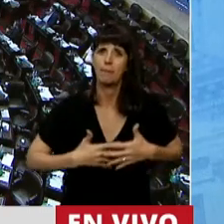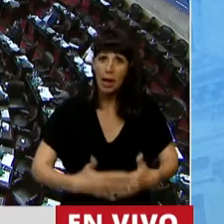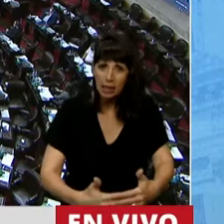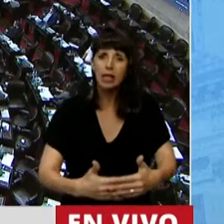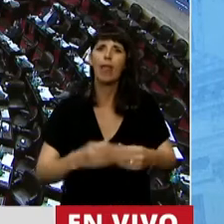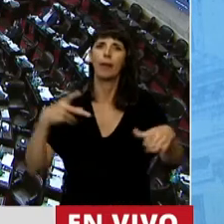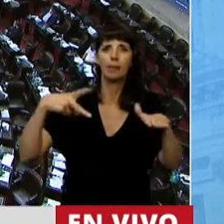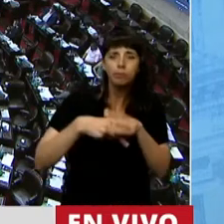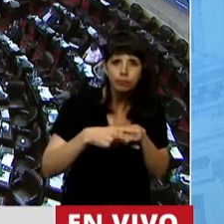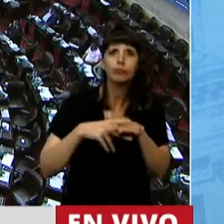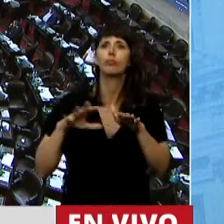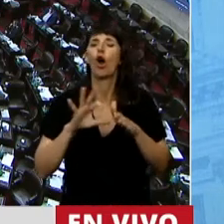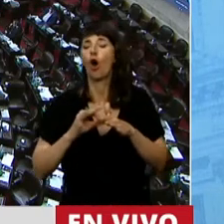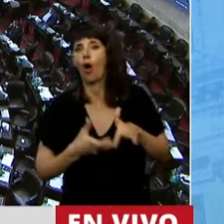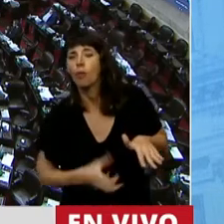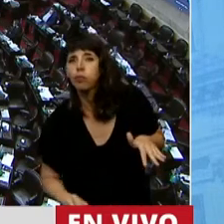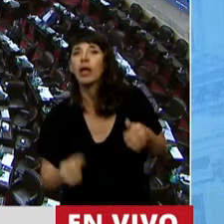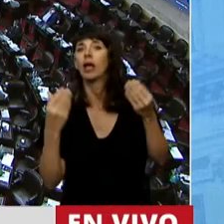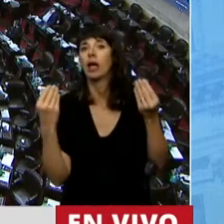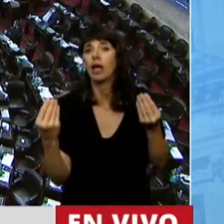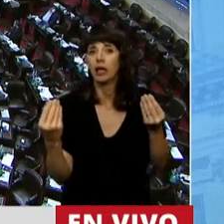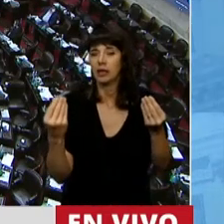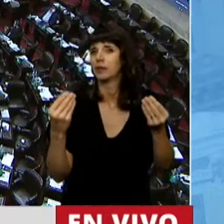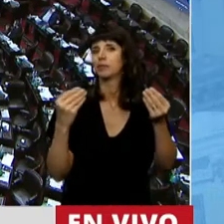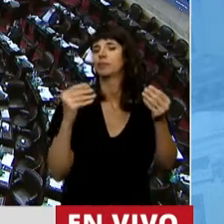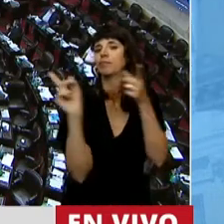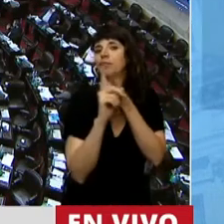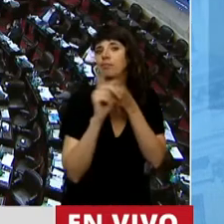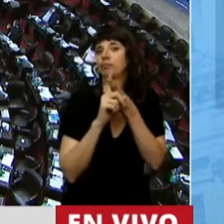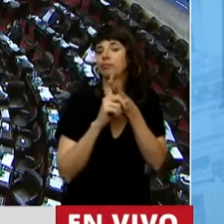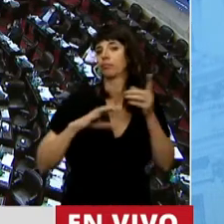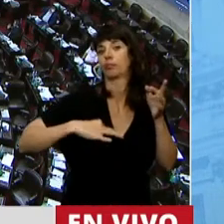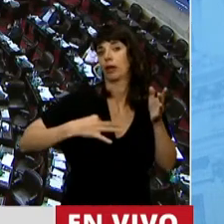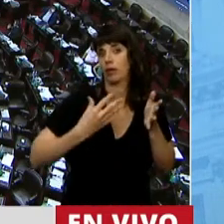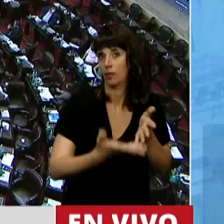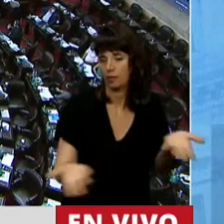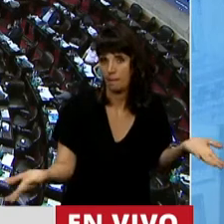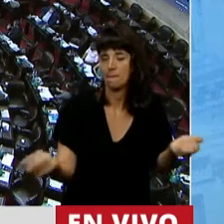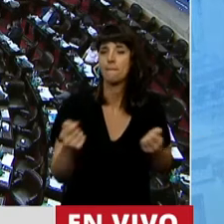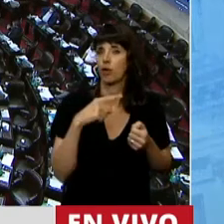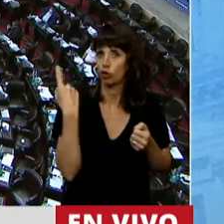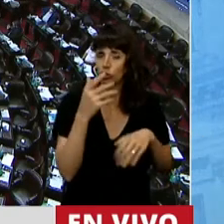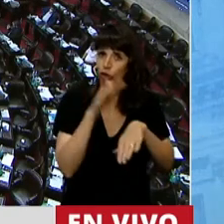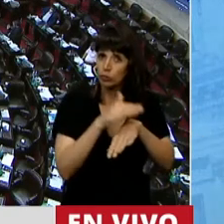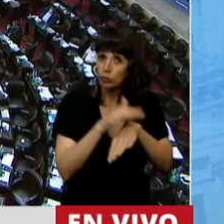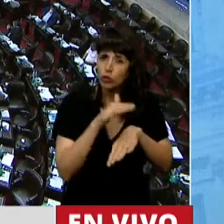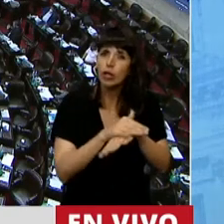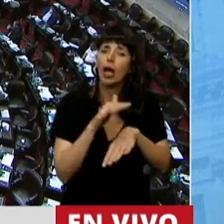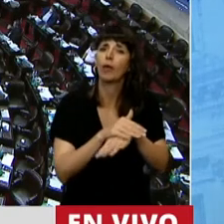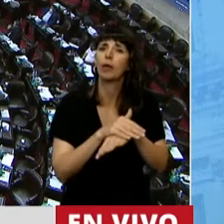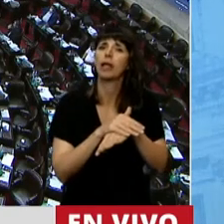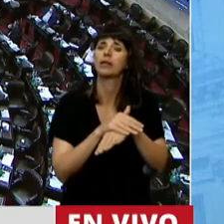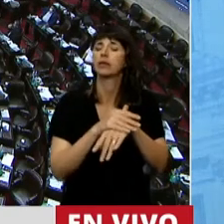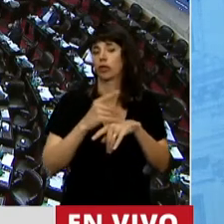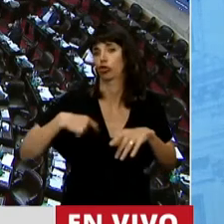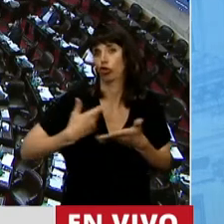un proceso vital. Con profunda racionalidad tenemos que actuar con responsabilidad social y